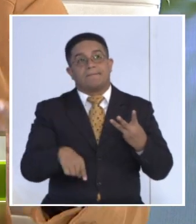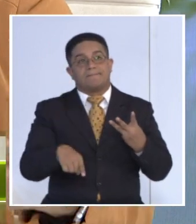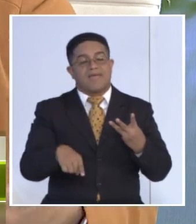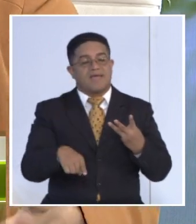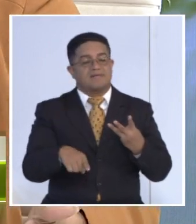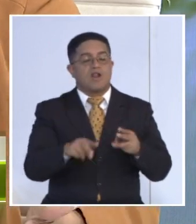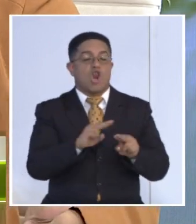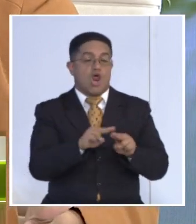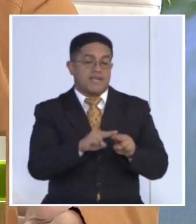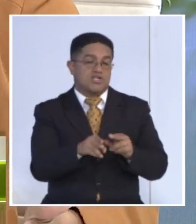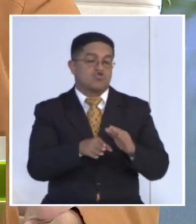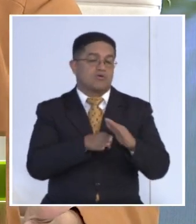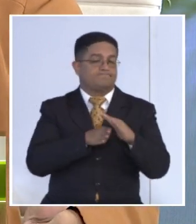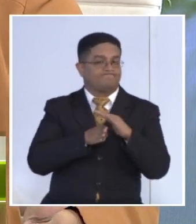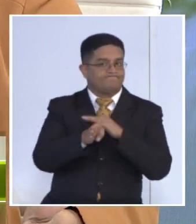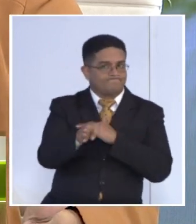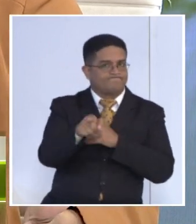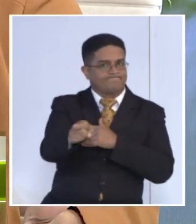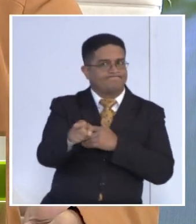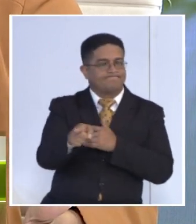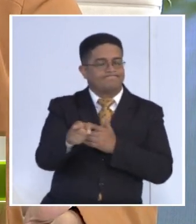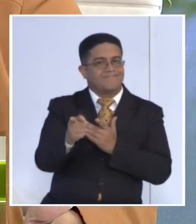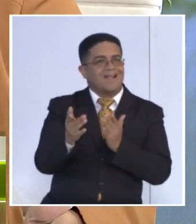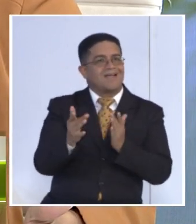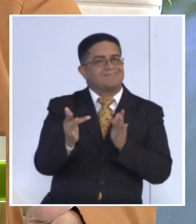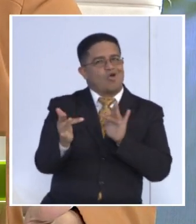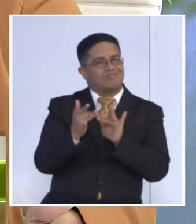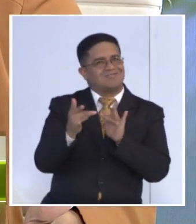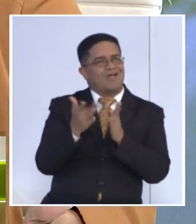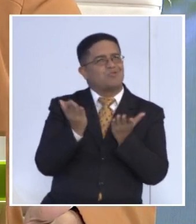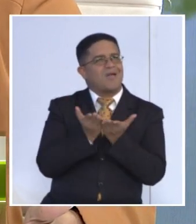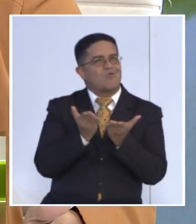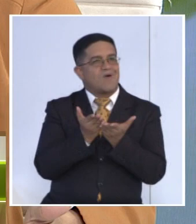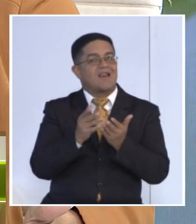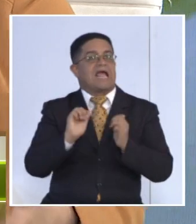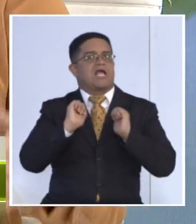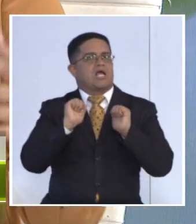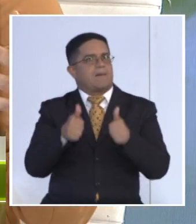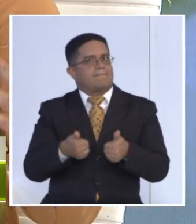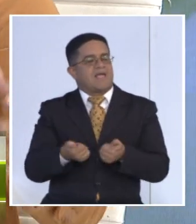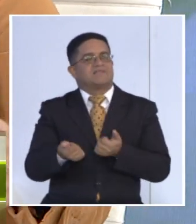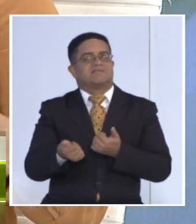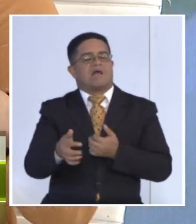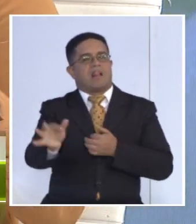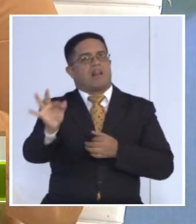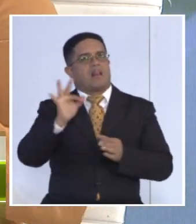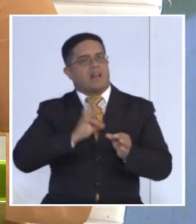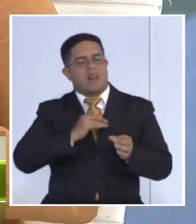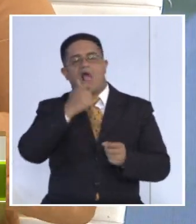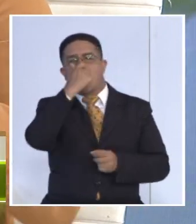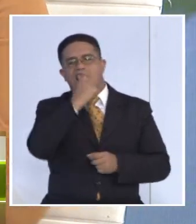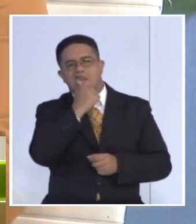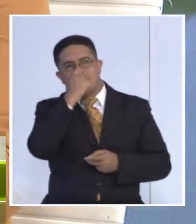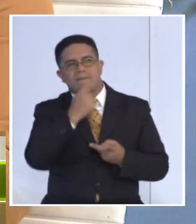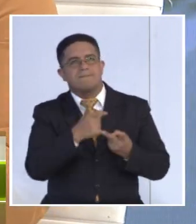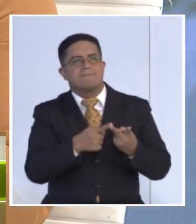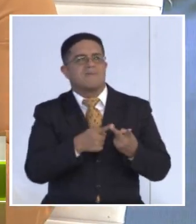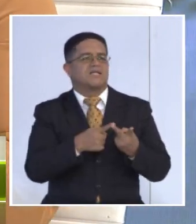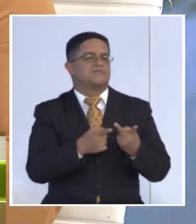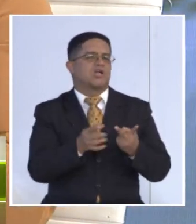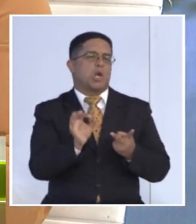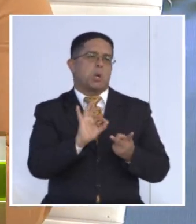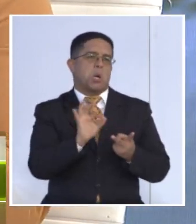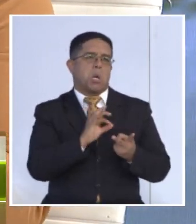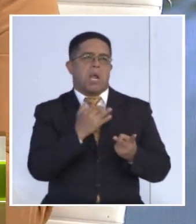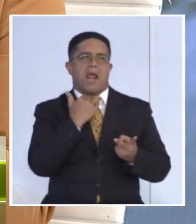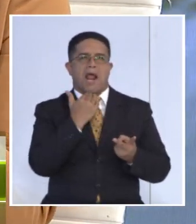ir a guarderías comienzan a tener mayores infecciones respiratorias con repetición, gripecitas, resfriados o algún tipo